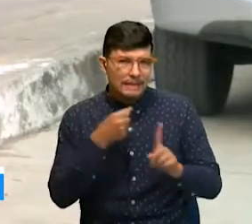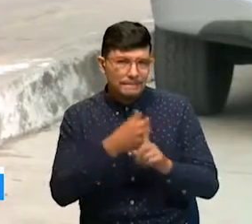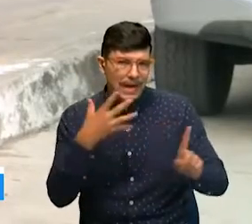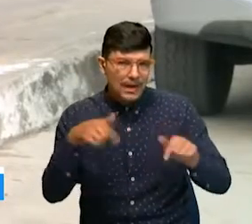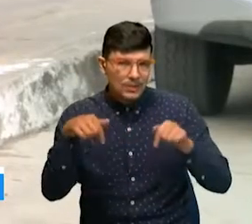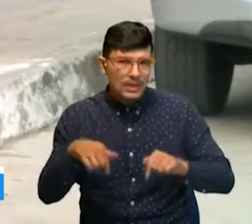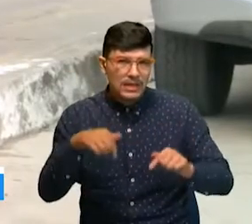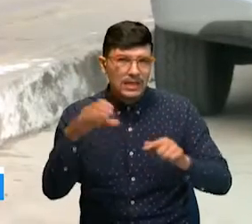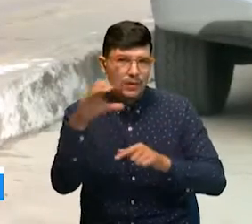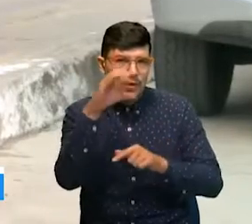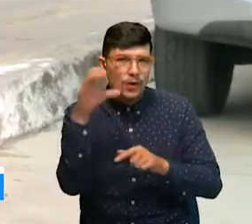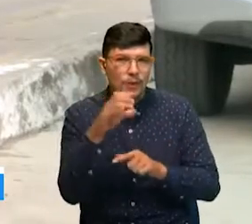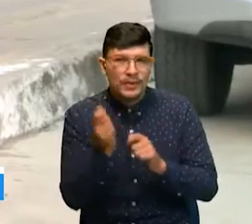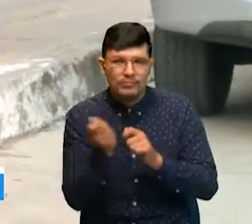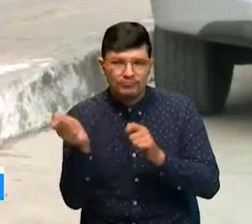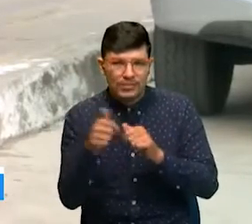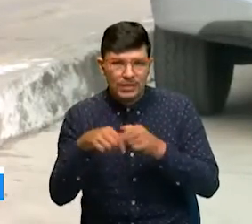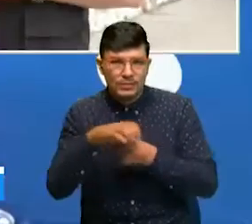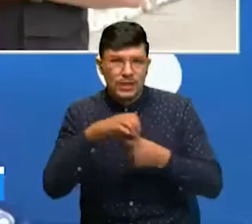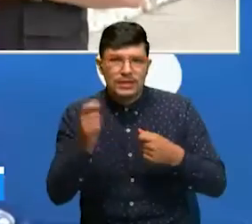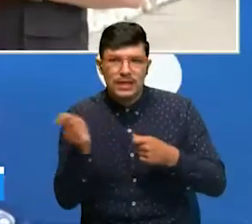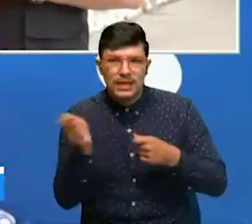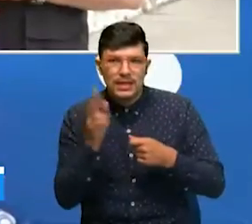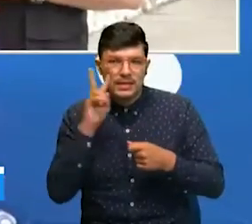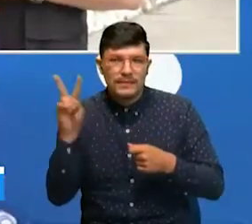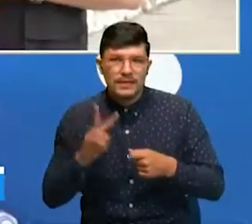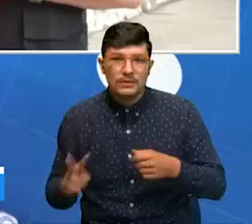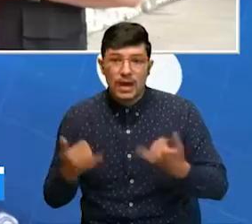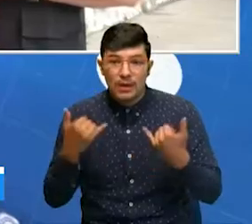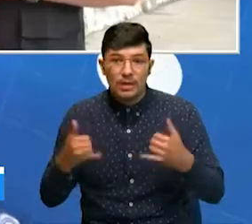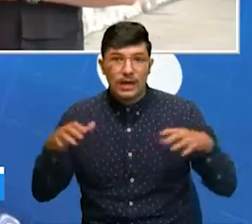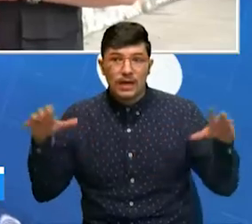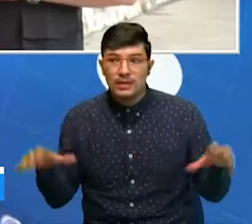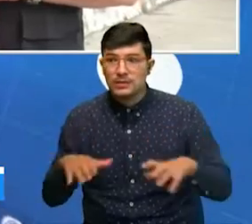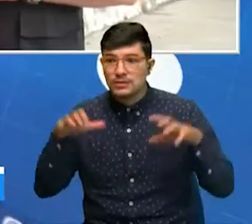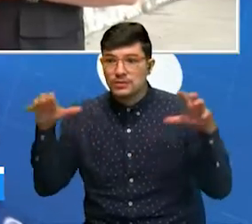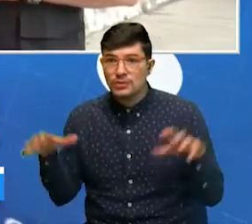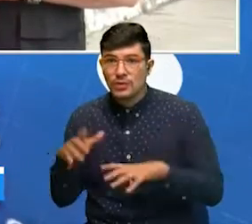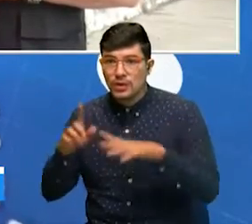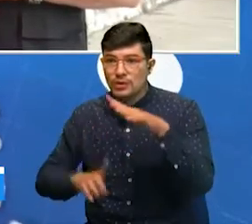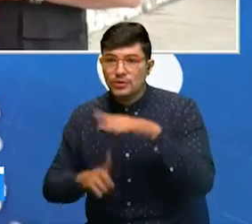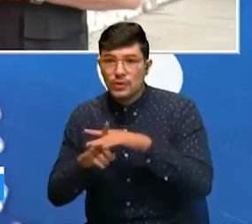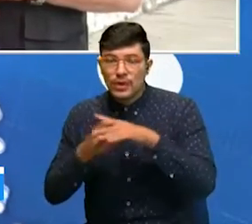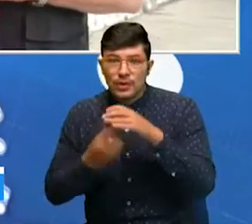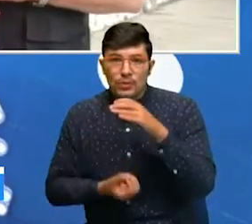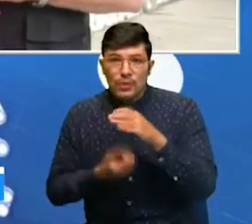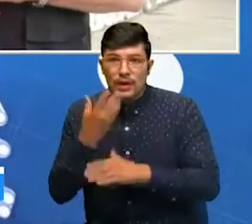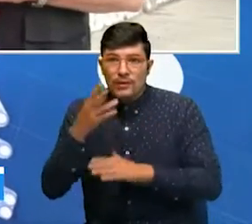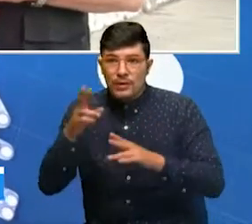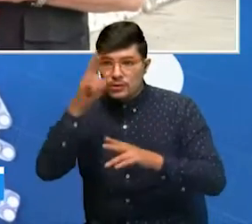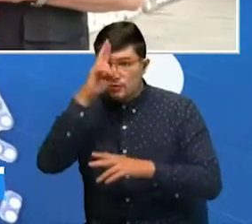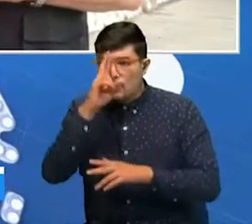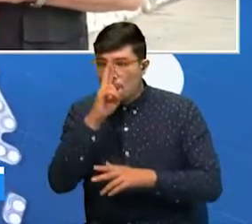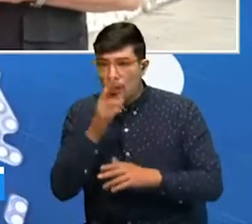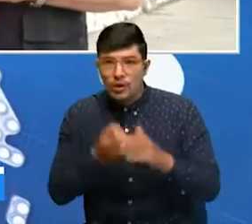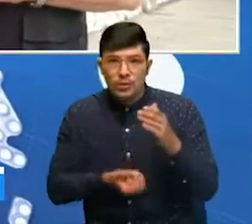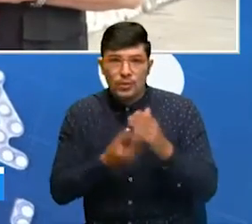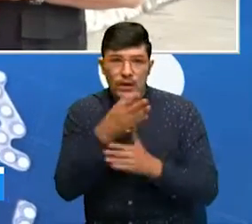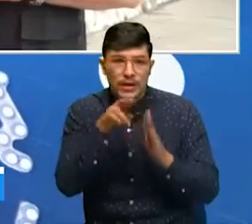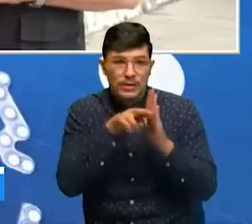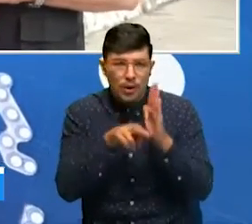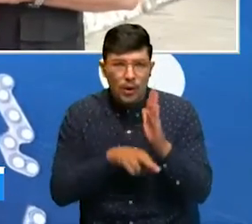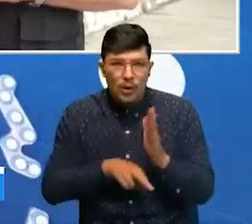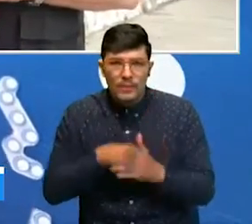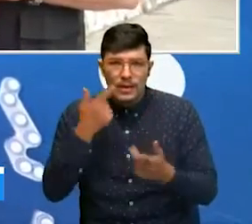directo en colombia y en sus zonas de frontera pues ha hecho que se tomen medidas se creen medidas y se asuman nuevas disposiciones desde los organismos